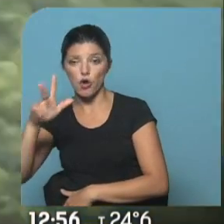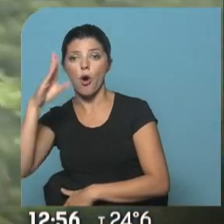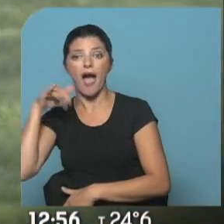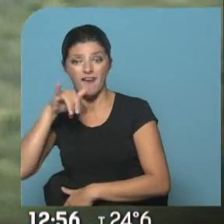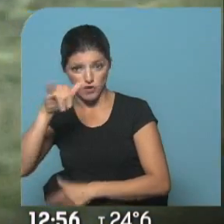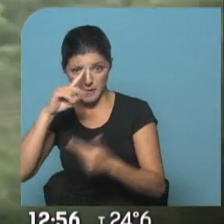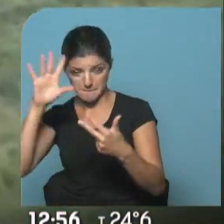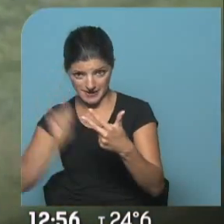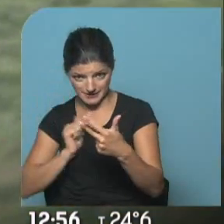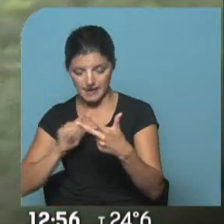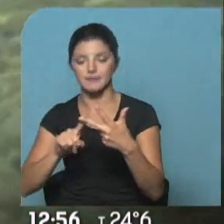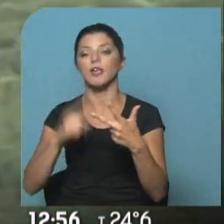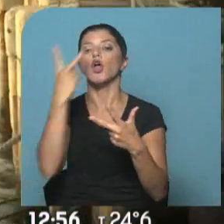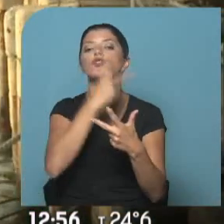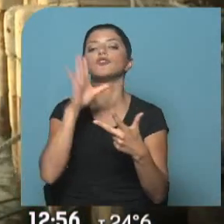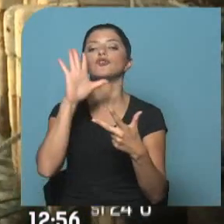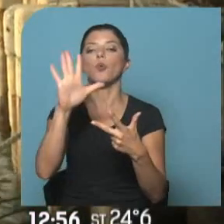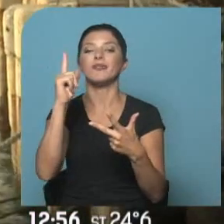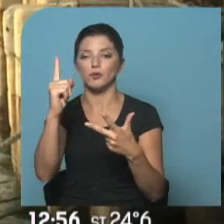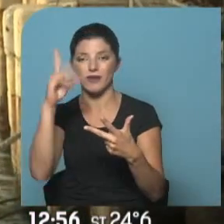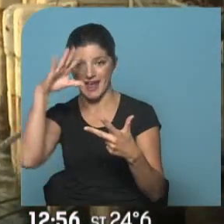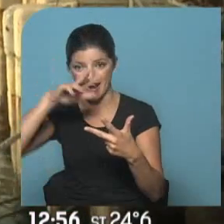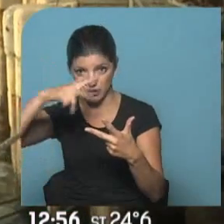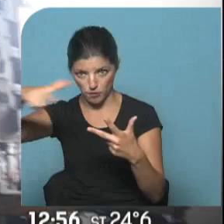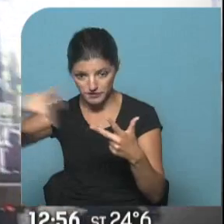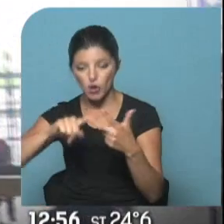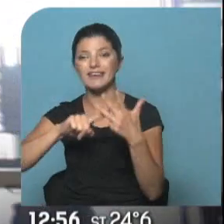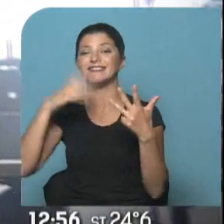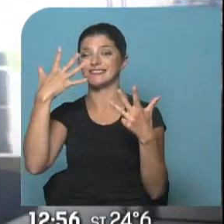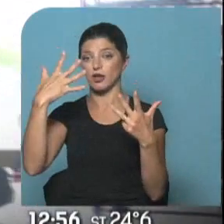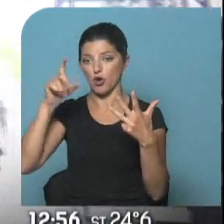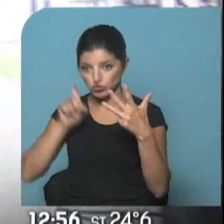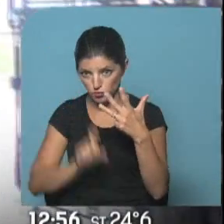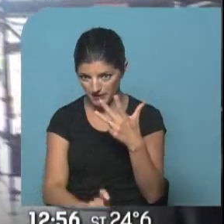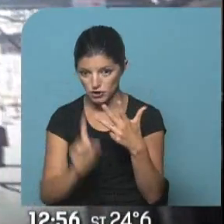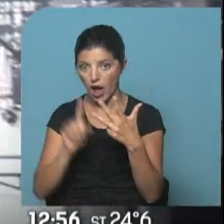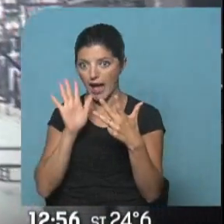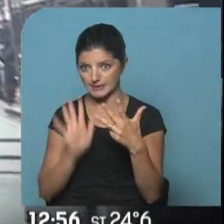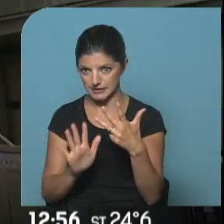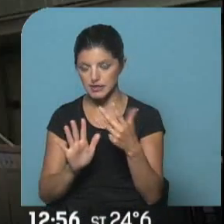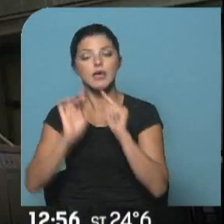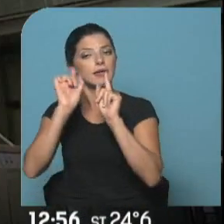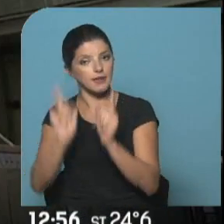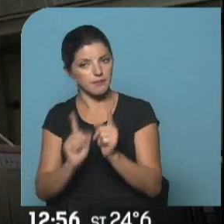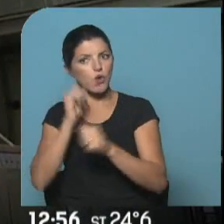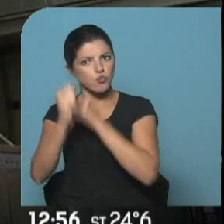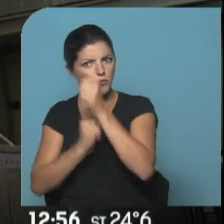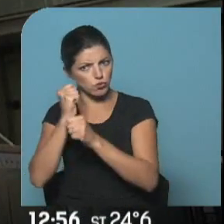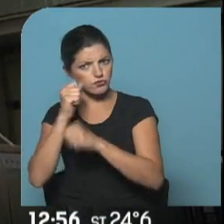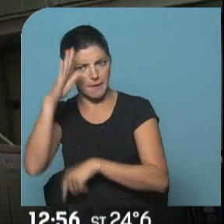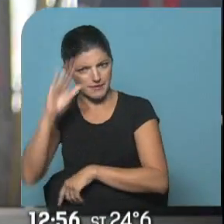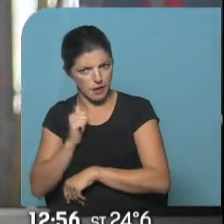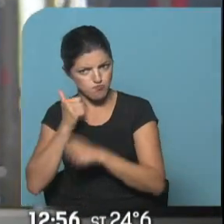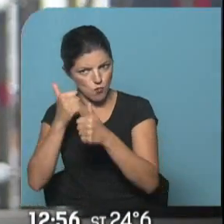combate, 251 helicópteros y 5 submarinos. Ha desarrollado además una potente industria militar capaz